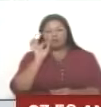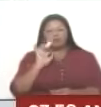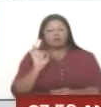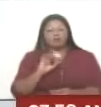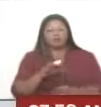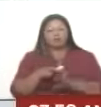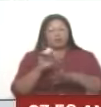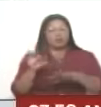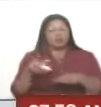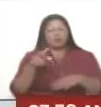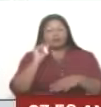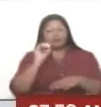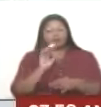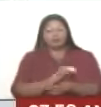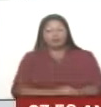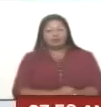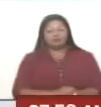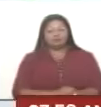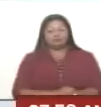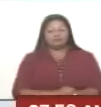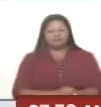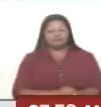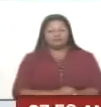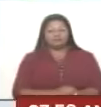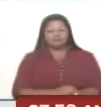de eso, ya la edad no me lo permite. No me...